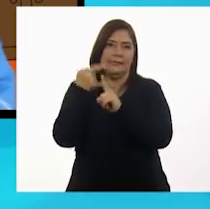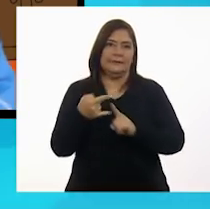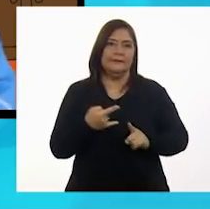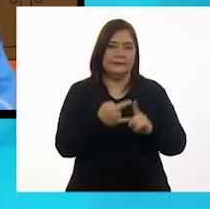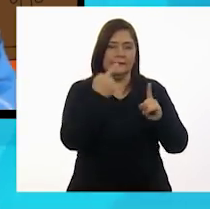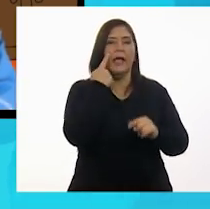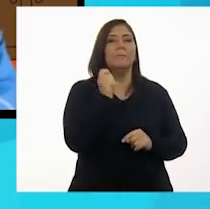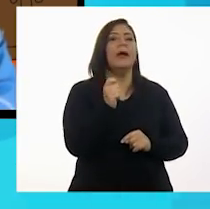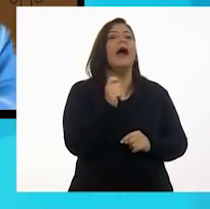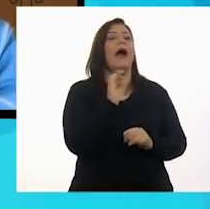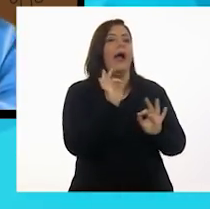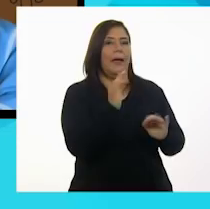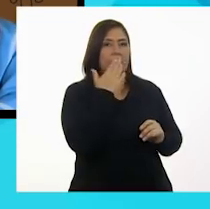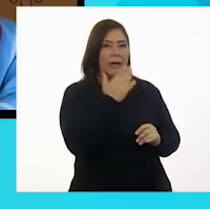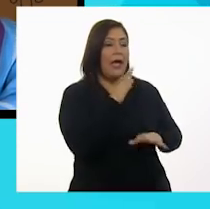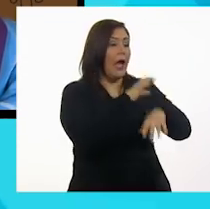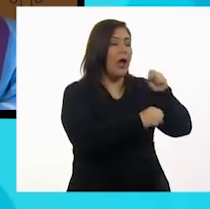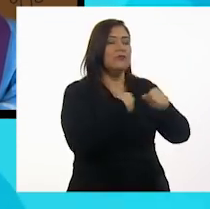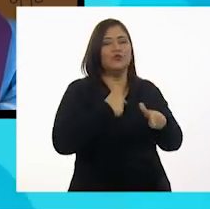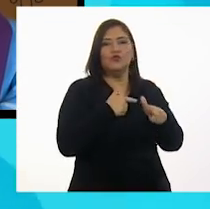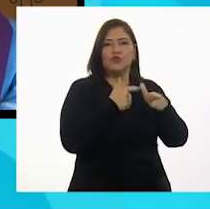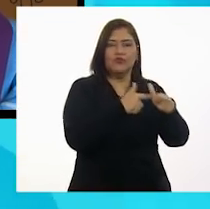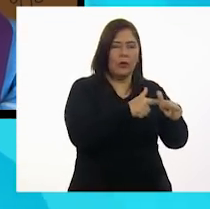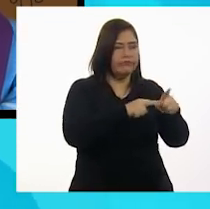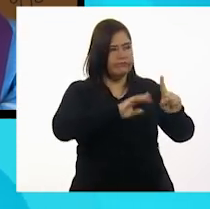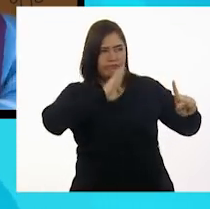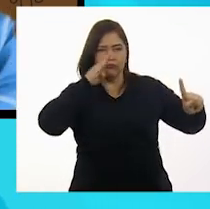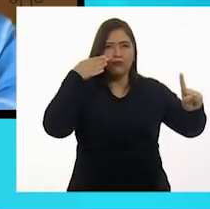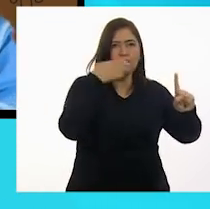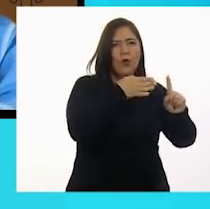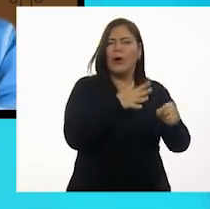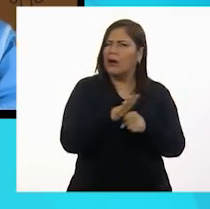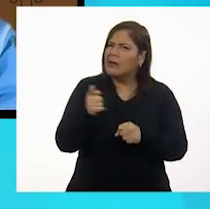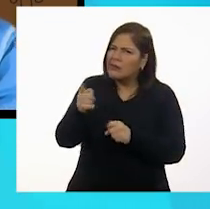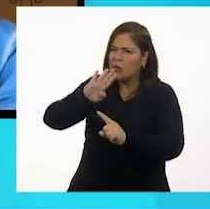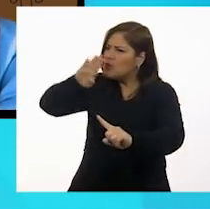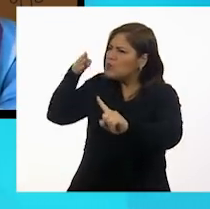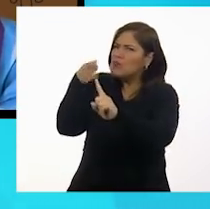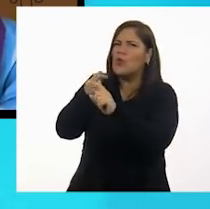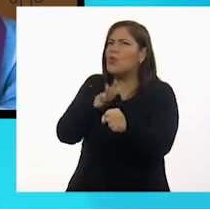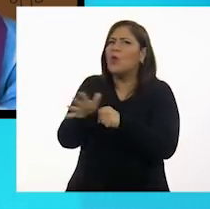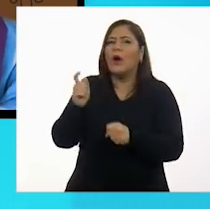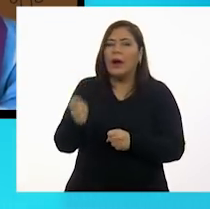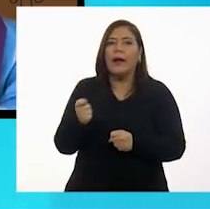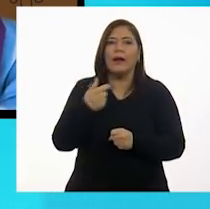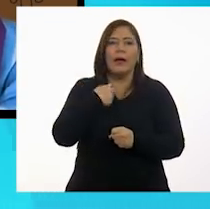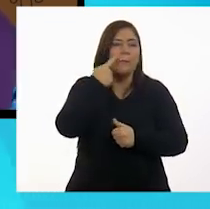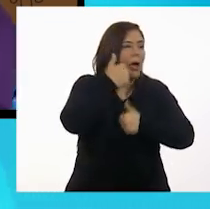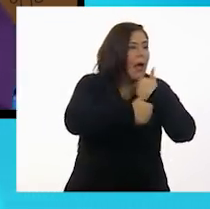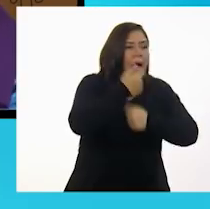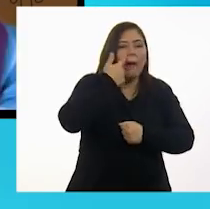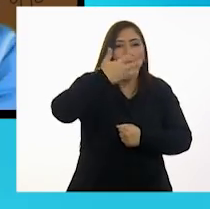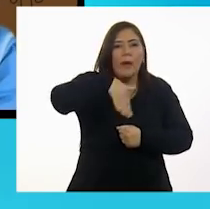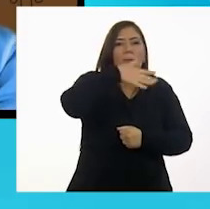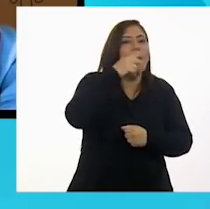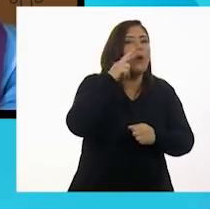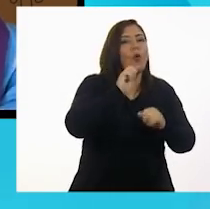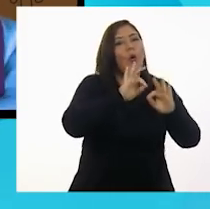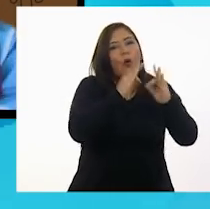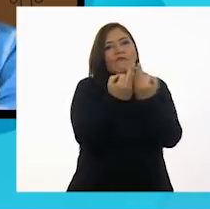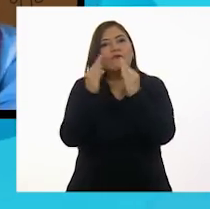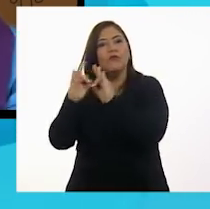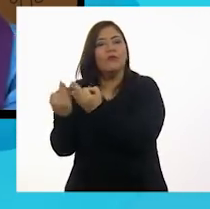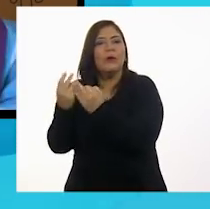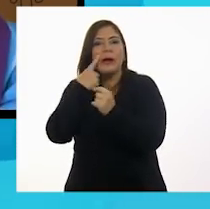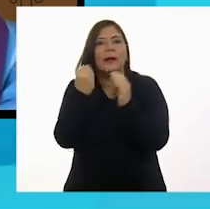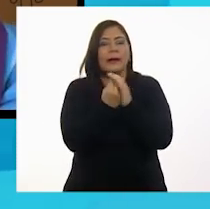el cazador de prismas tiene que seguir con su misión. ¿Cuál es tu misión? Buscar más prismas. ¡Ah! ¡Espera!